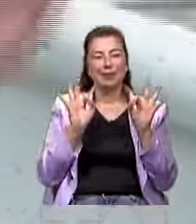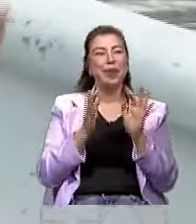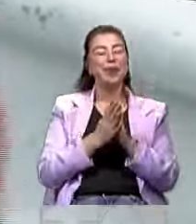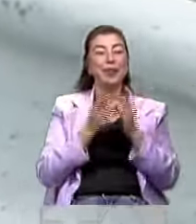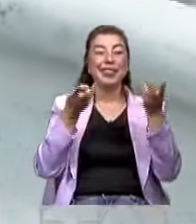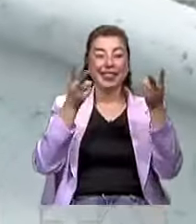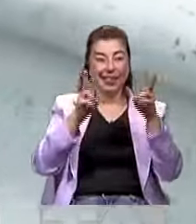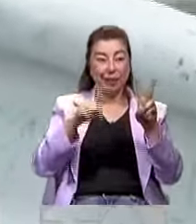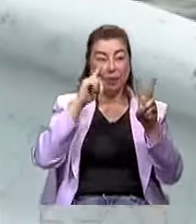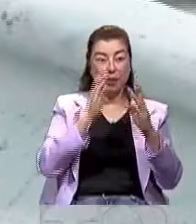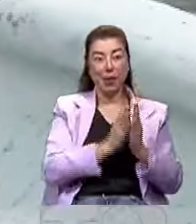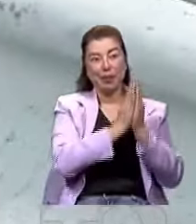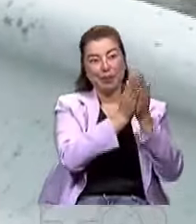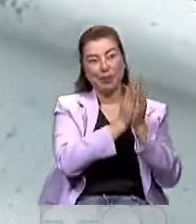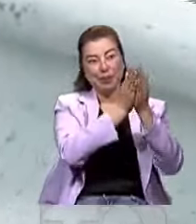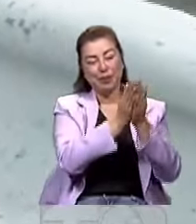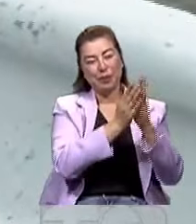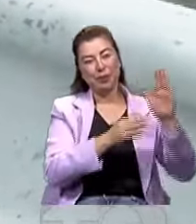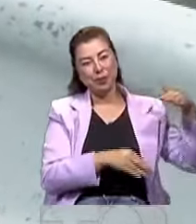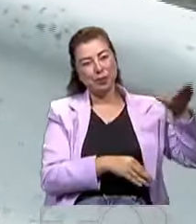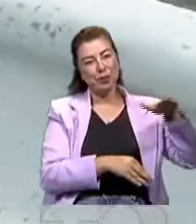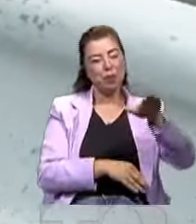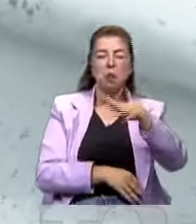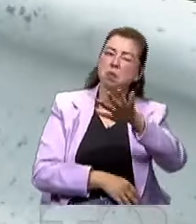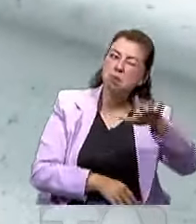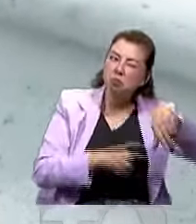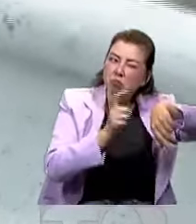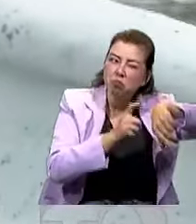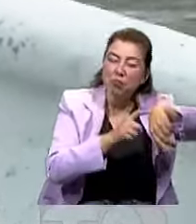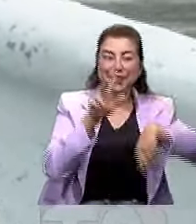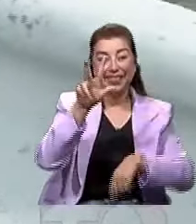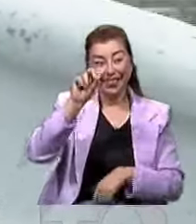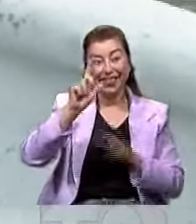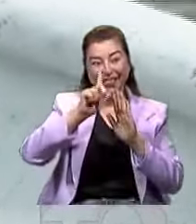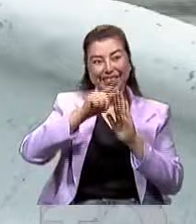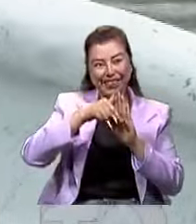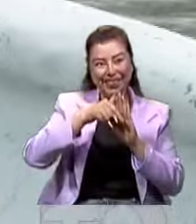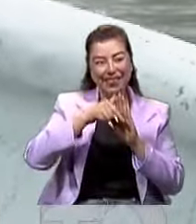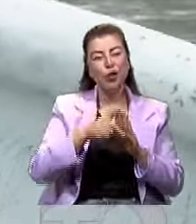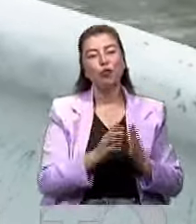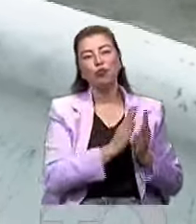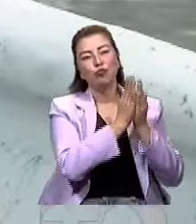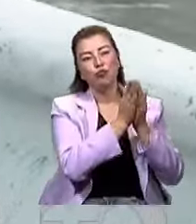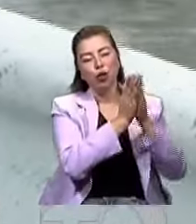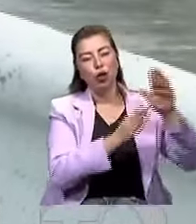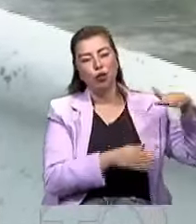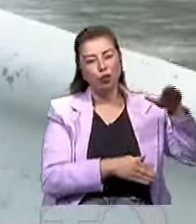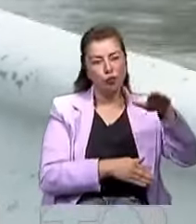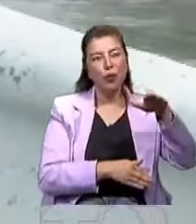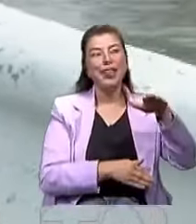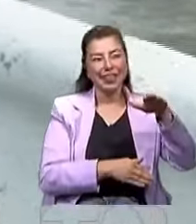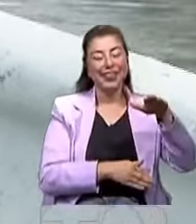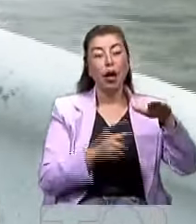llegar a la playa de Don Diego también es de aproximadamente 30 minutos en lancha y al menos una hora